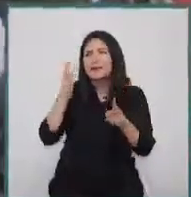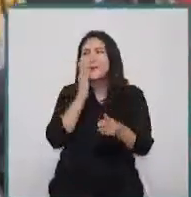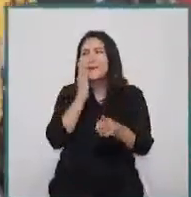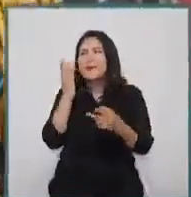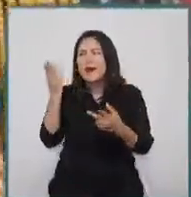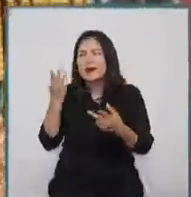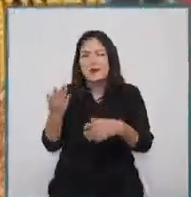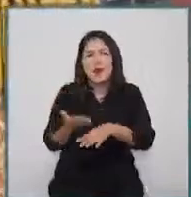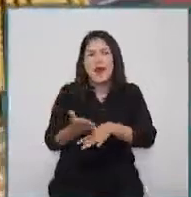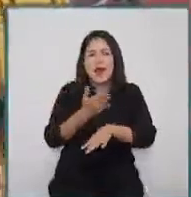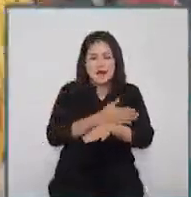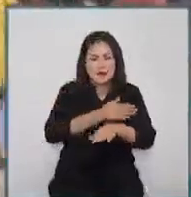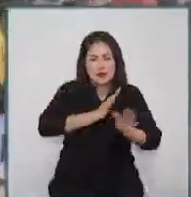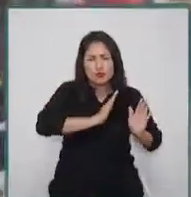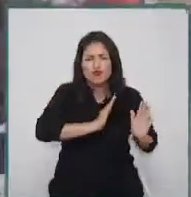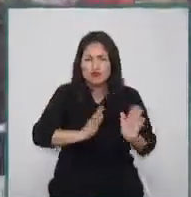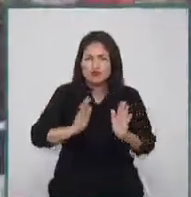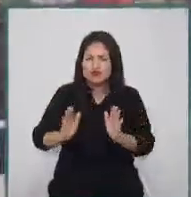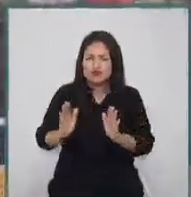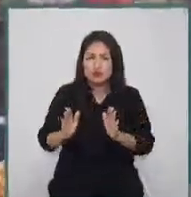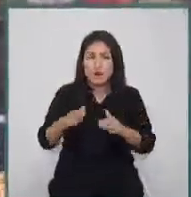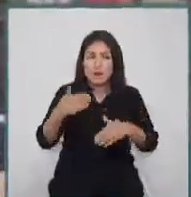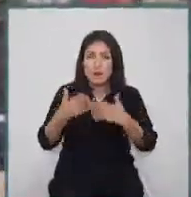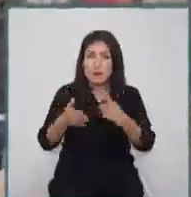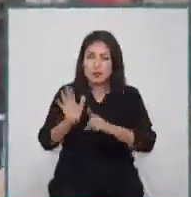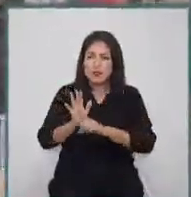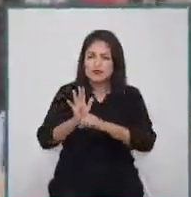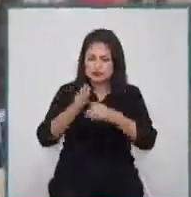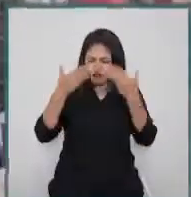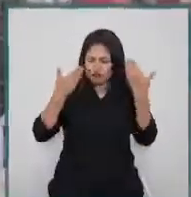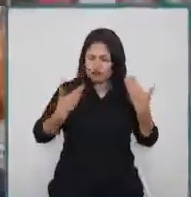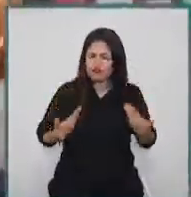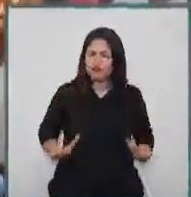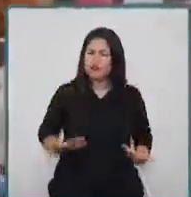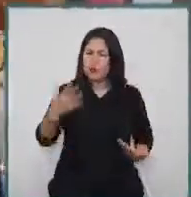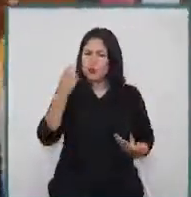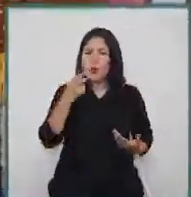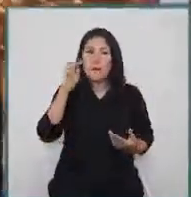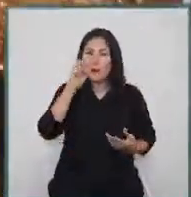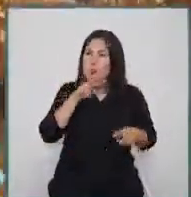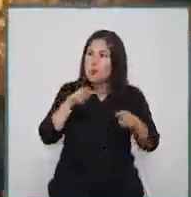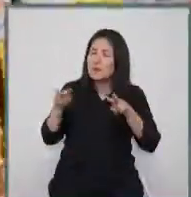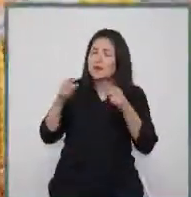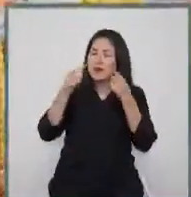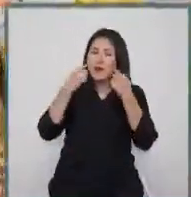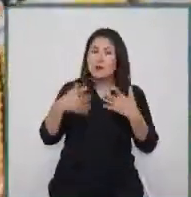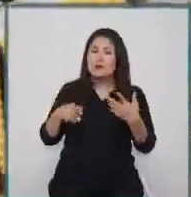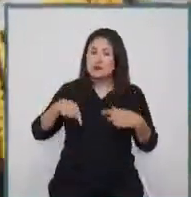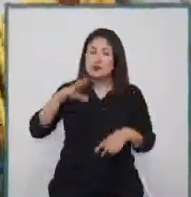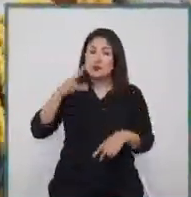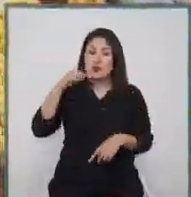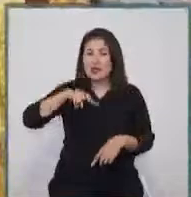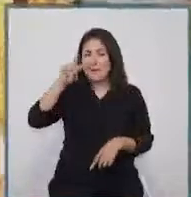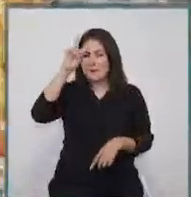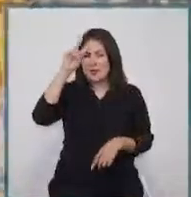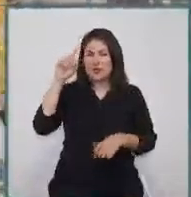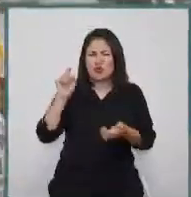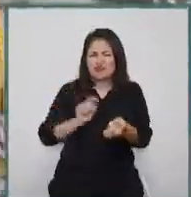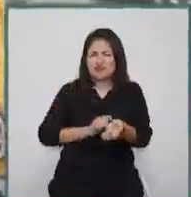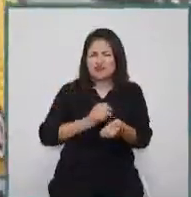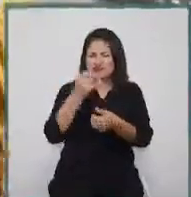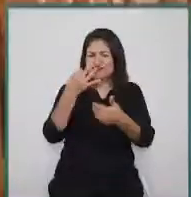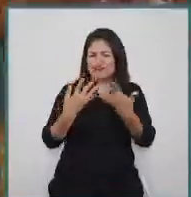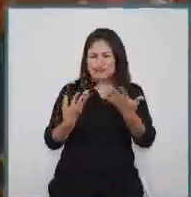Y siempre la planificación es muy importante y por eso presentamos este tipo de trajes para la lealtad de todos los puneños. Somos el país de todas las sangres y